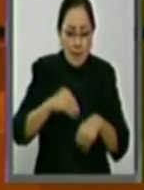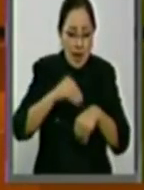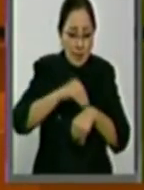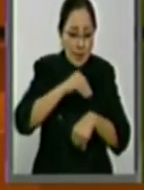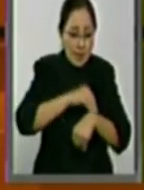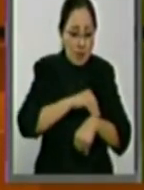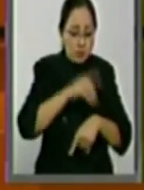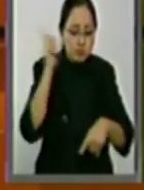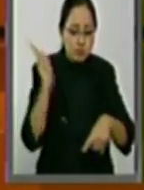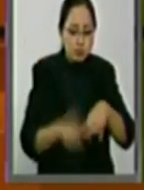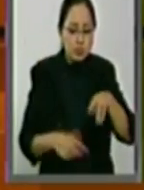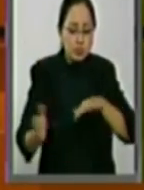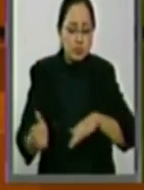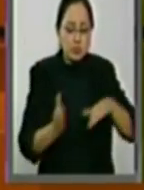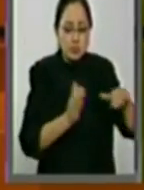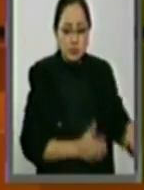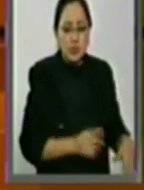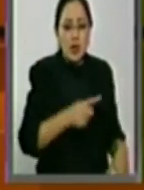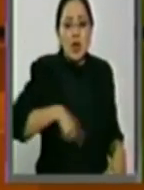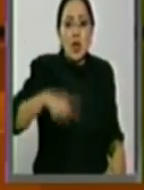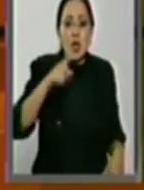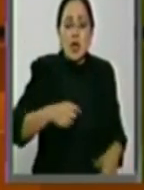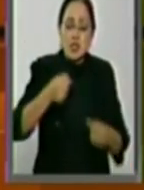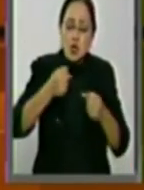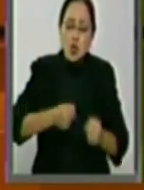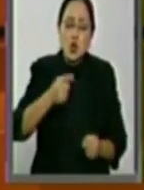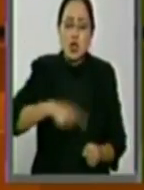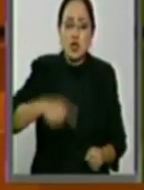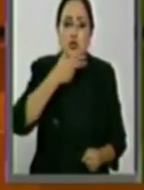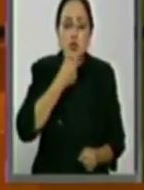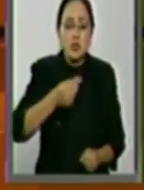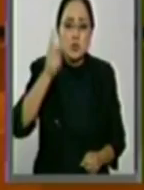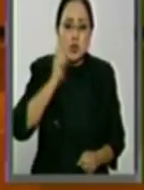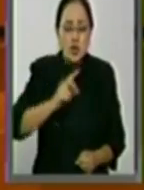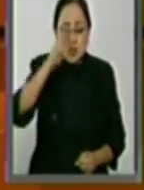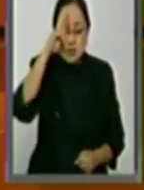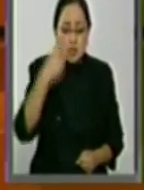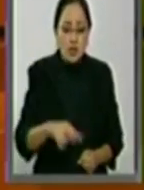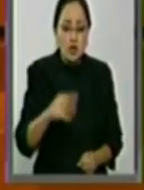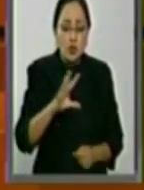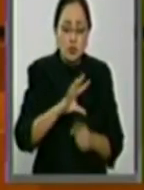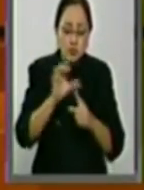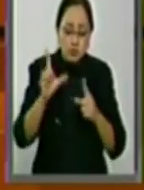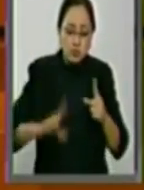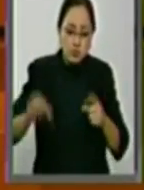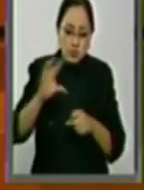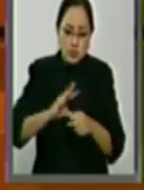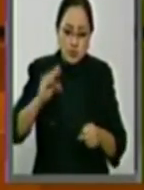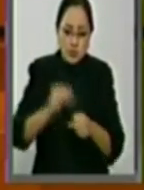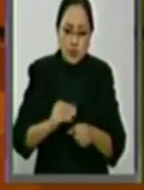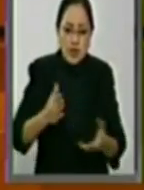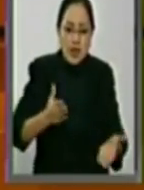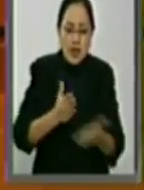que garantice a las mexicanas y a los mexicanos de todo el país el derecho a la ciudad.